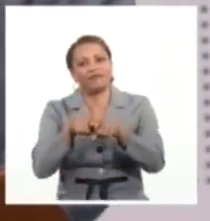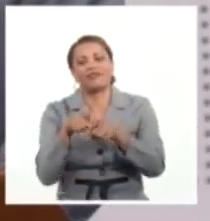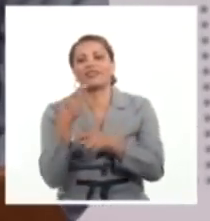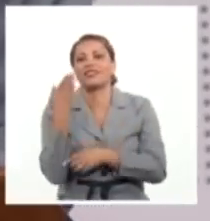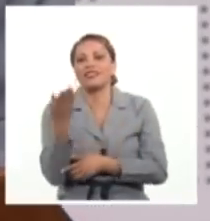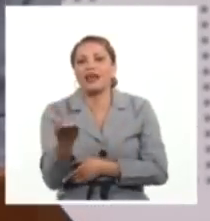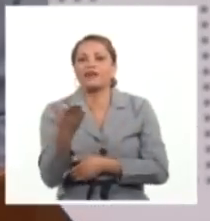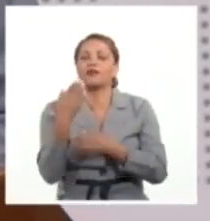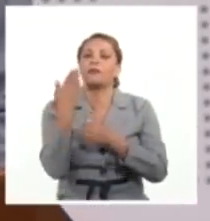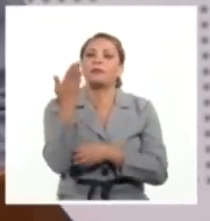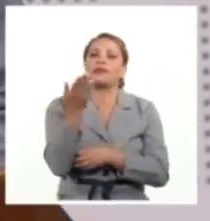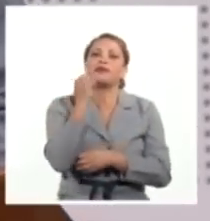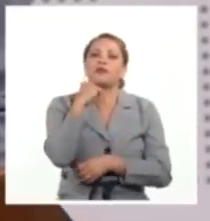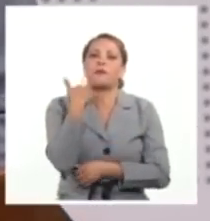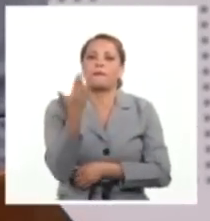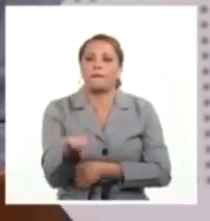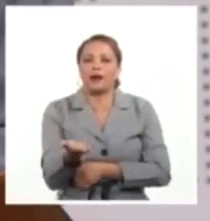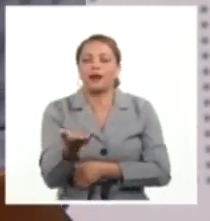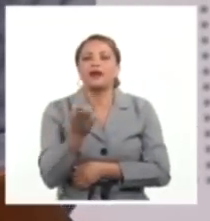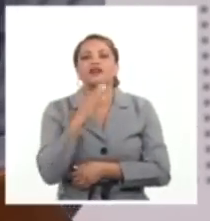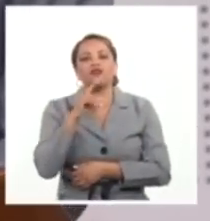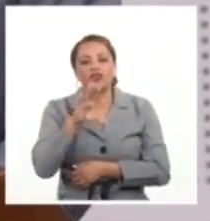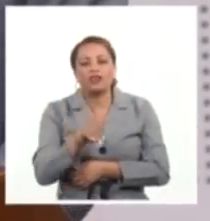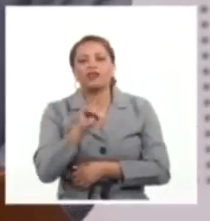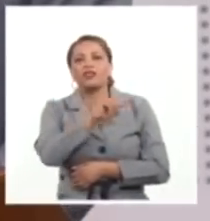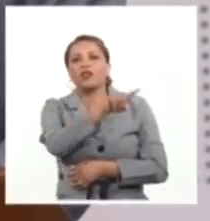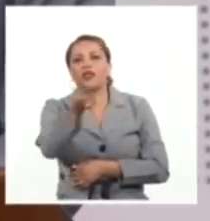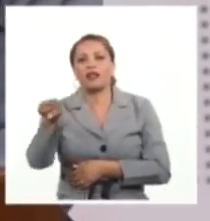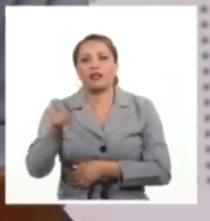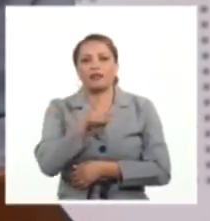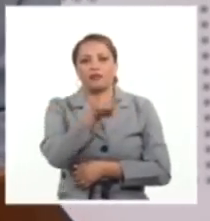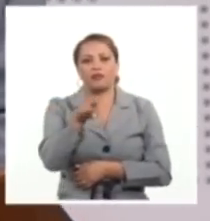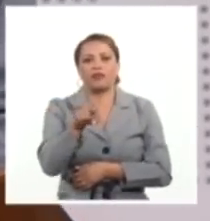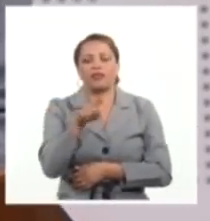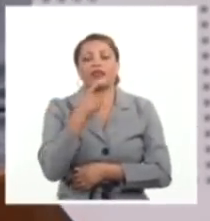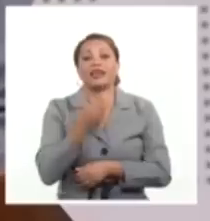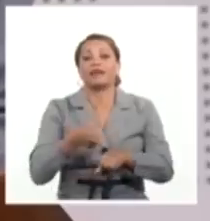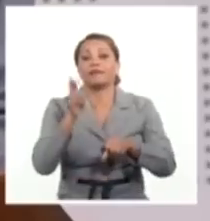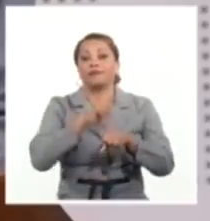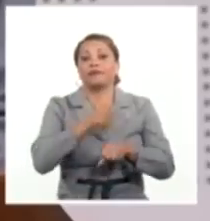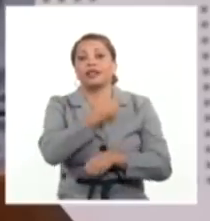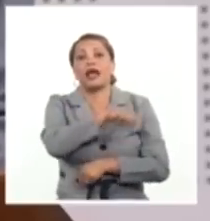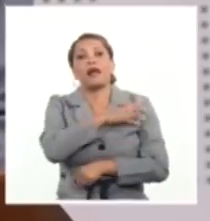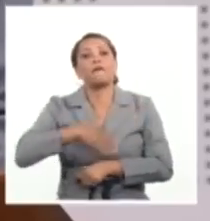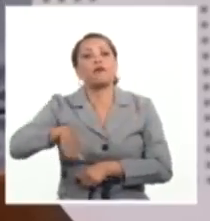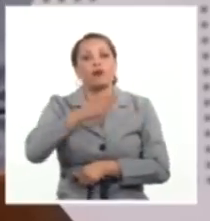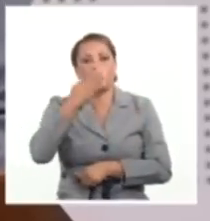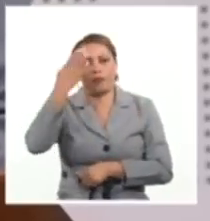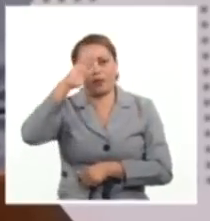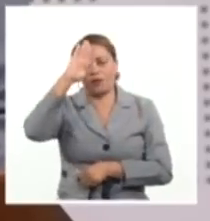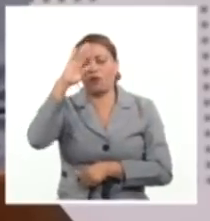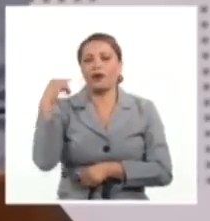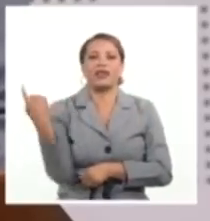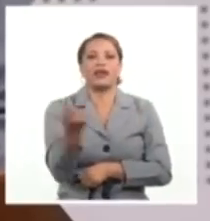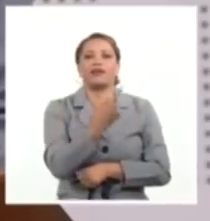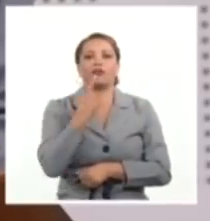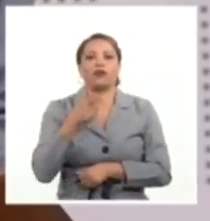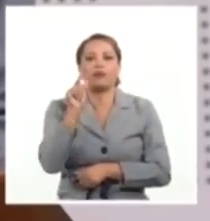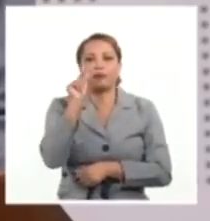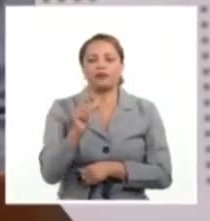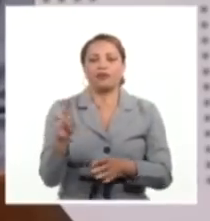más. Quiero decirlo hoy ante ustedes, que representan al pueblo de Cuba y a todos los que nos